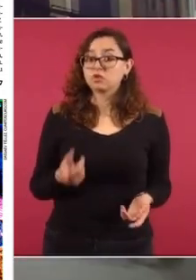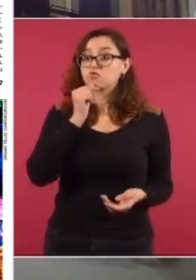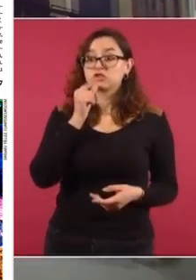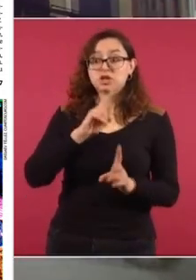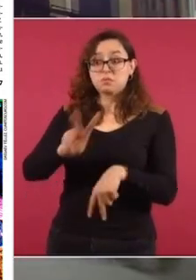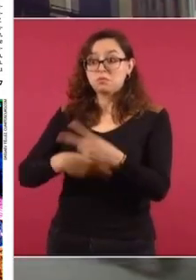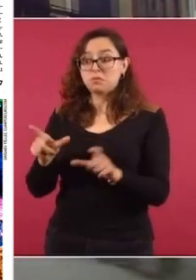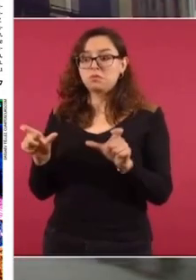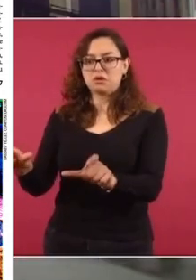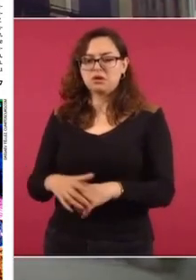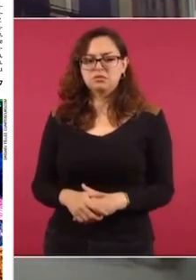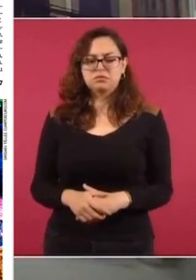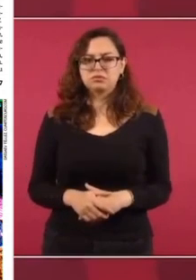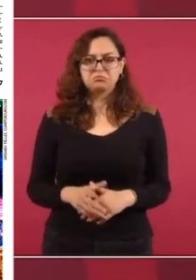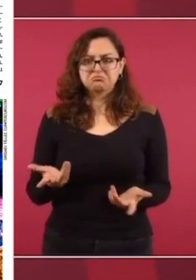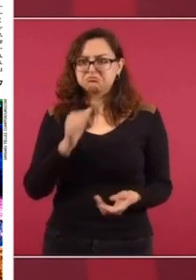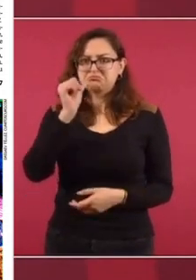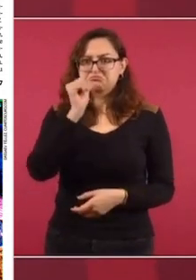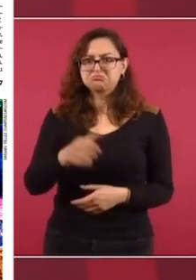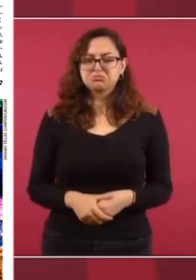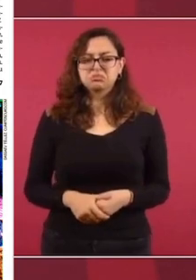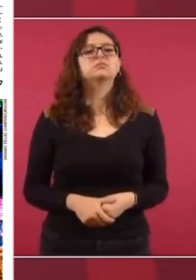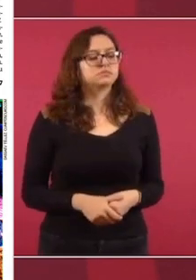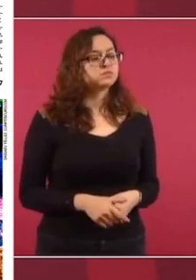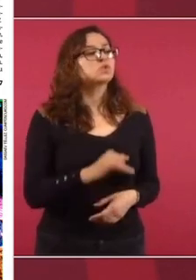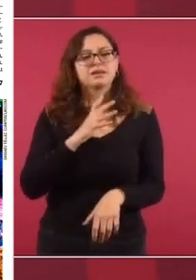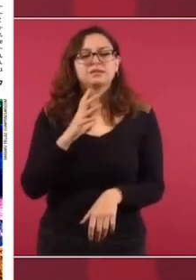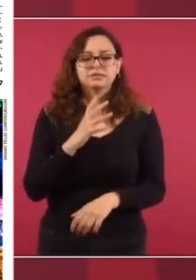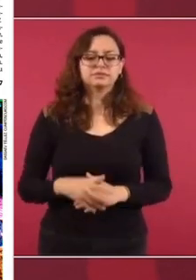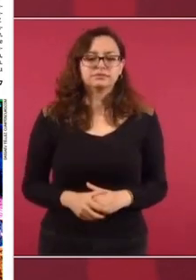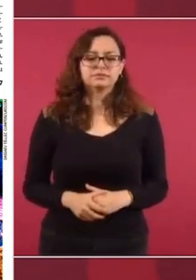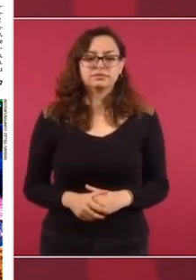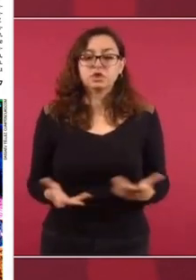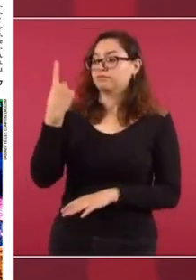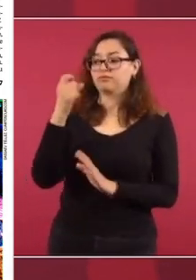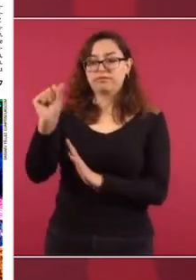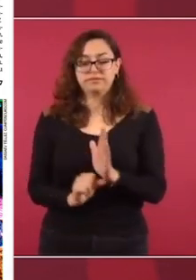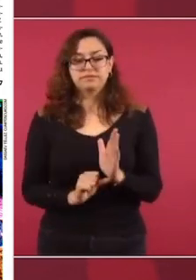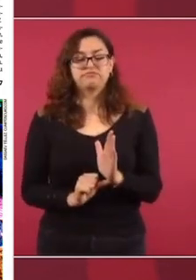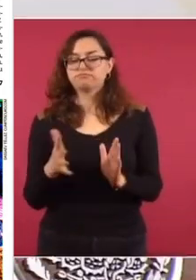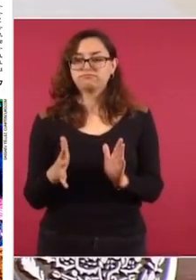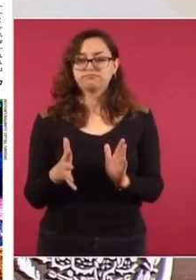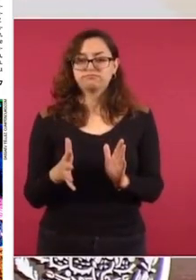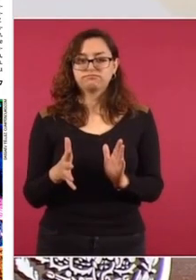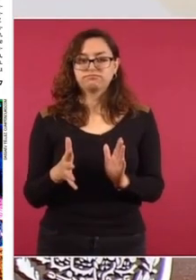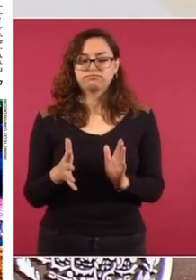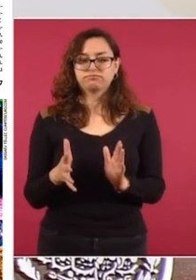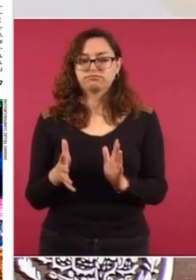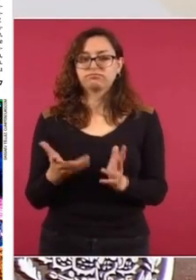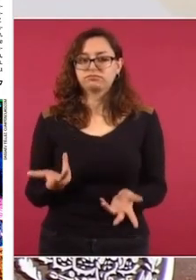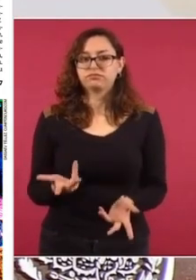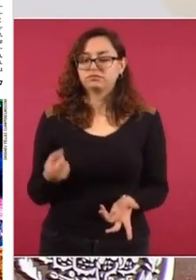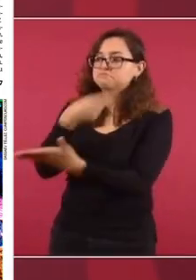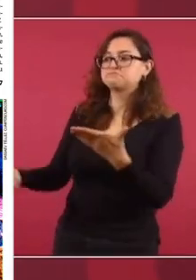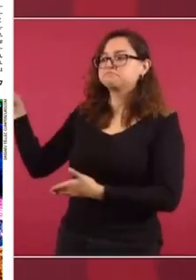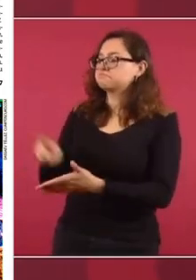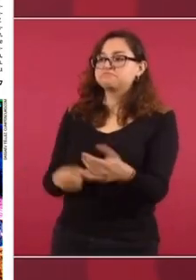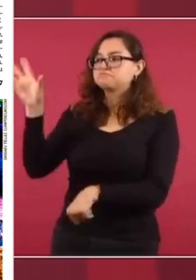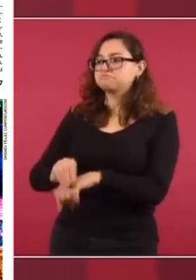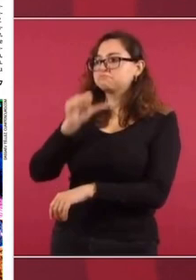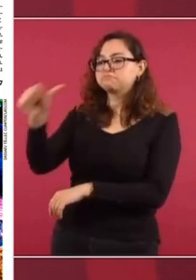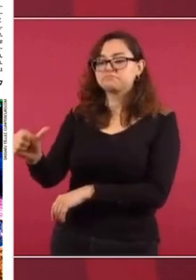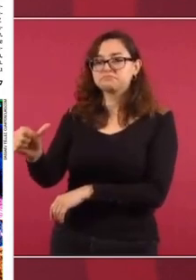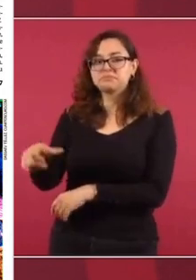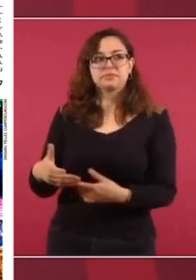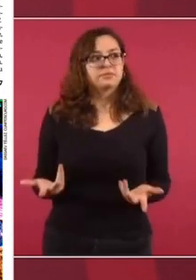descartado por el momento? Sí, y se ha estado atendiendo la zona. Hace como un mes se negaron órdenes de cateo. Y ya